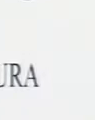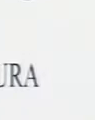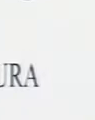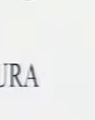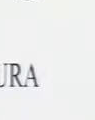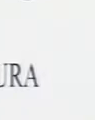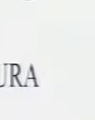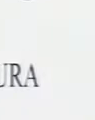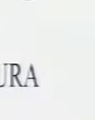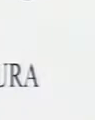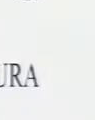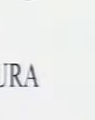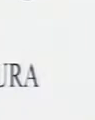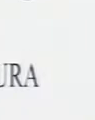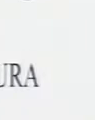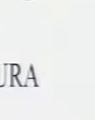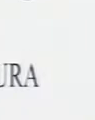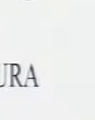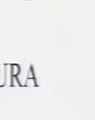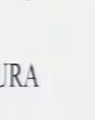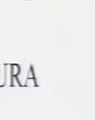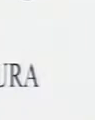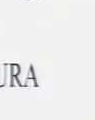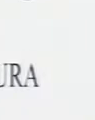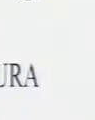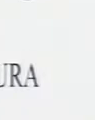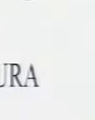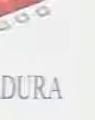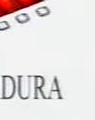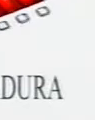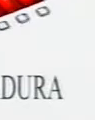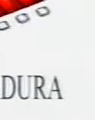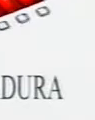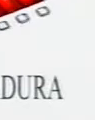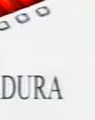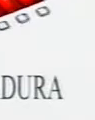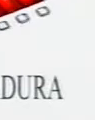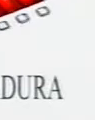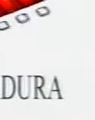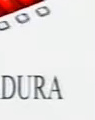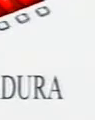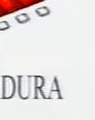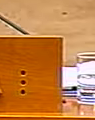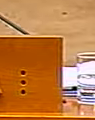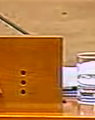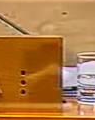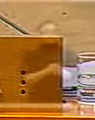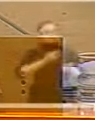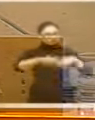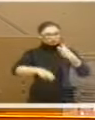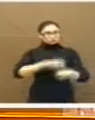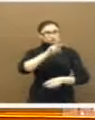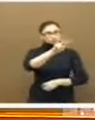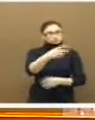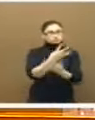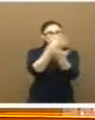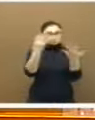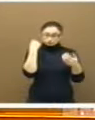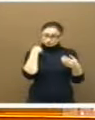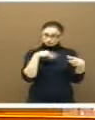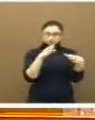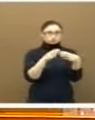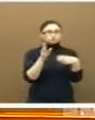ninguna. Queda aprobada la enmienda 217. Someto a la consideración de la Cámara, señorías, la enmienda 219 del mismo